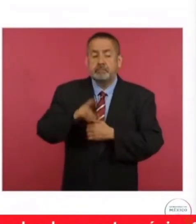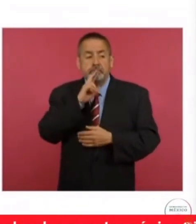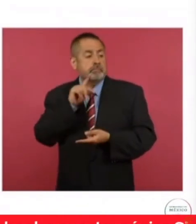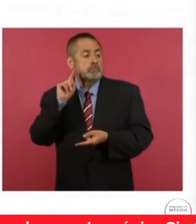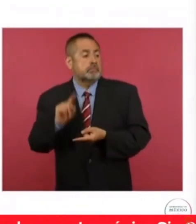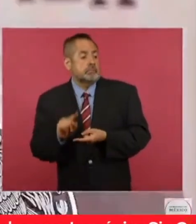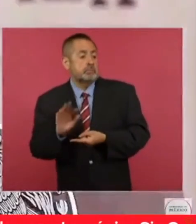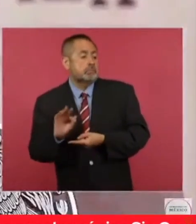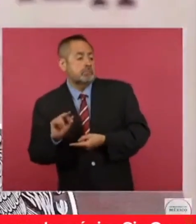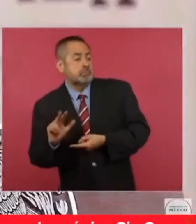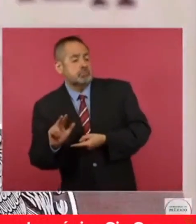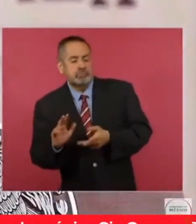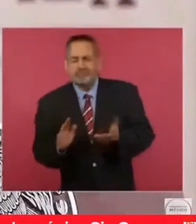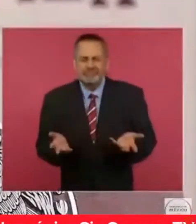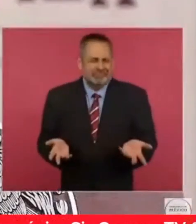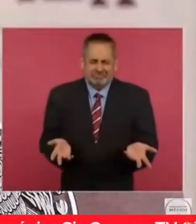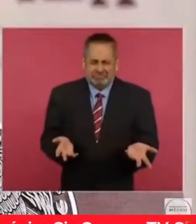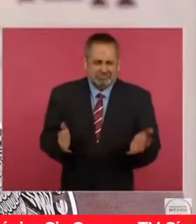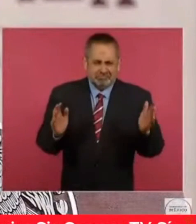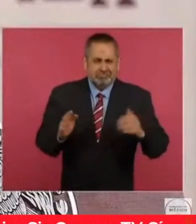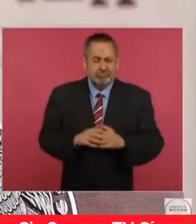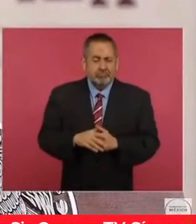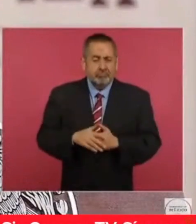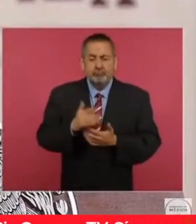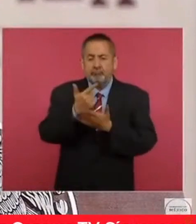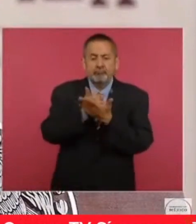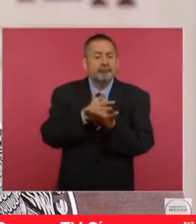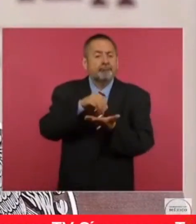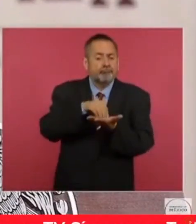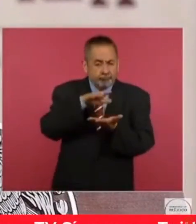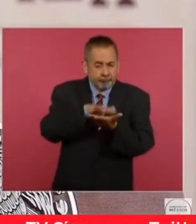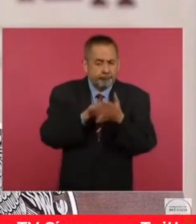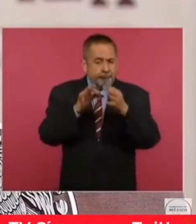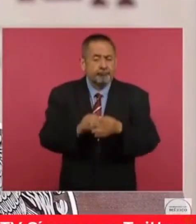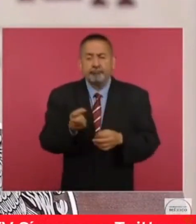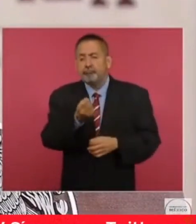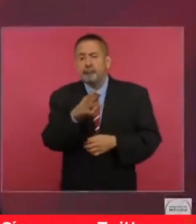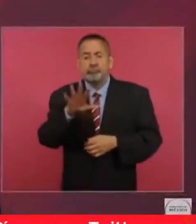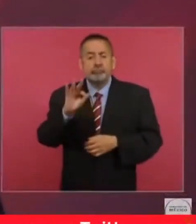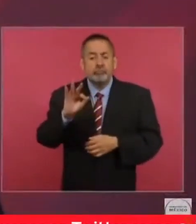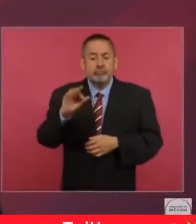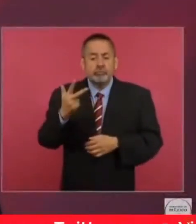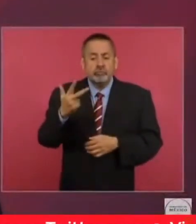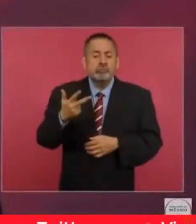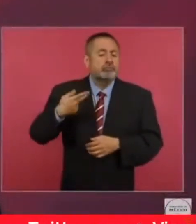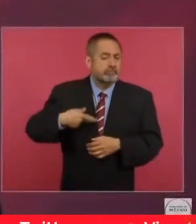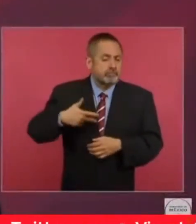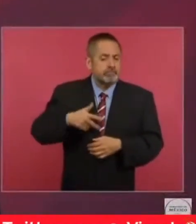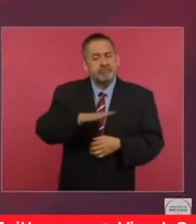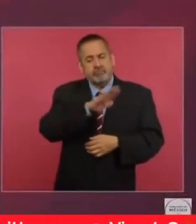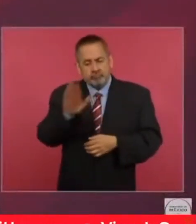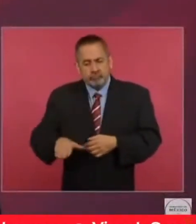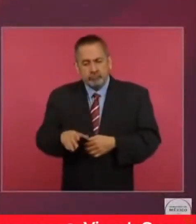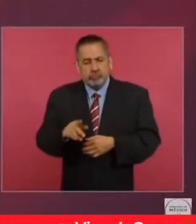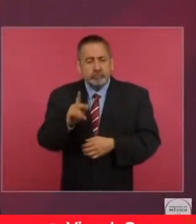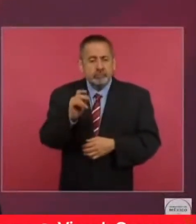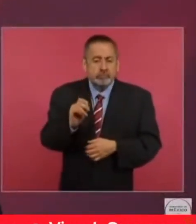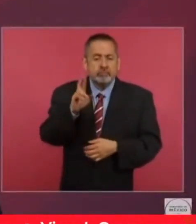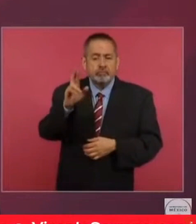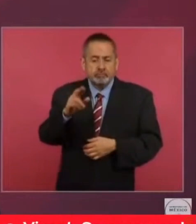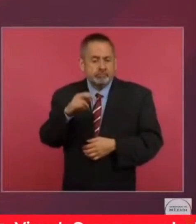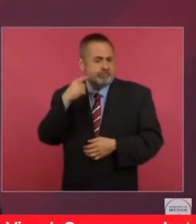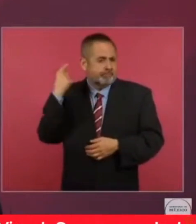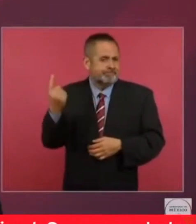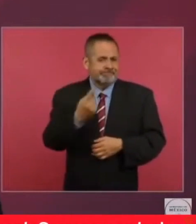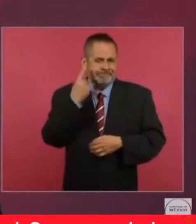víctimas. El registro oficial es de 48 fallecidos a consecuencia del meteoro que azotó Acapulco y Coyuca